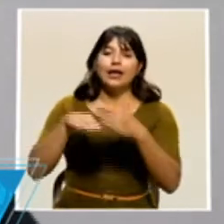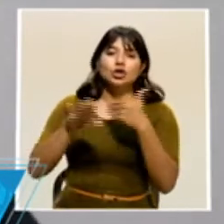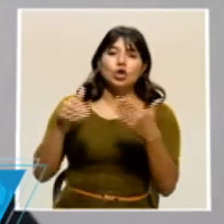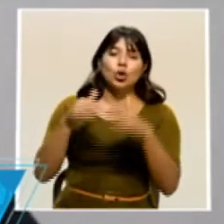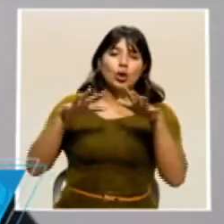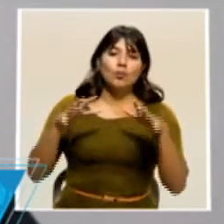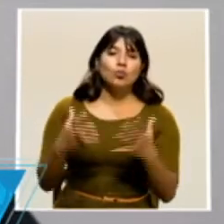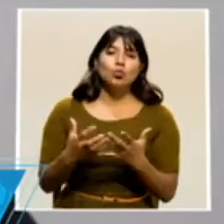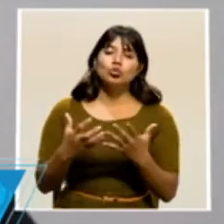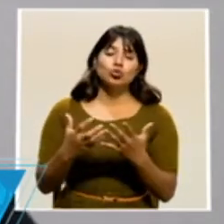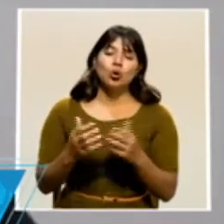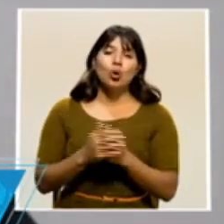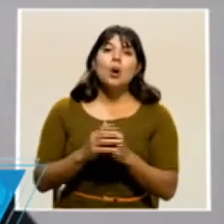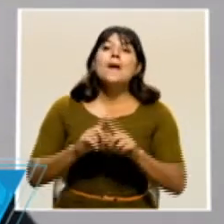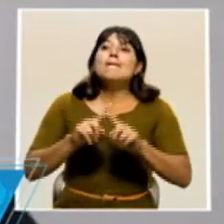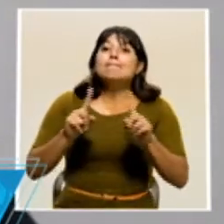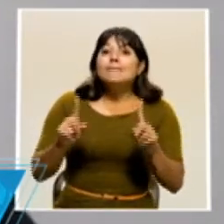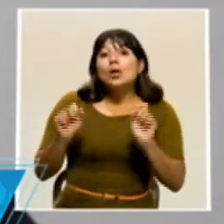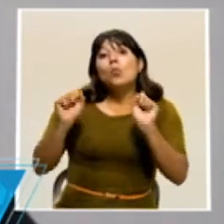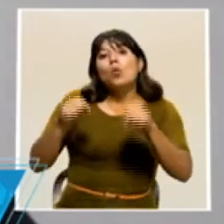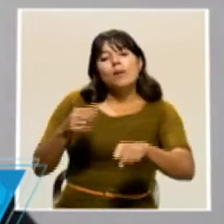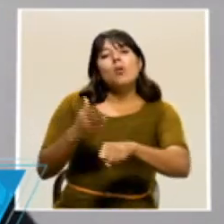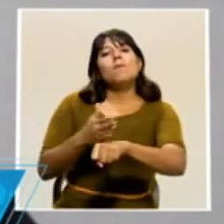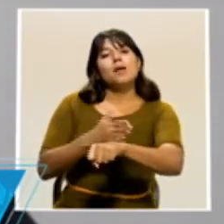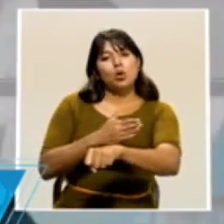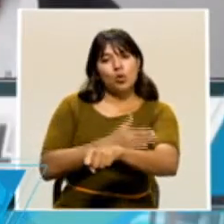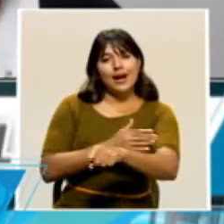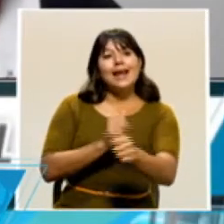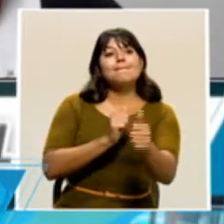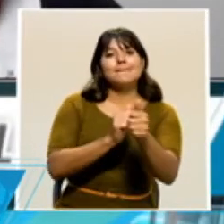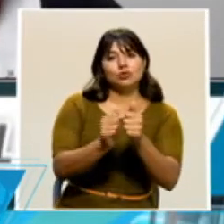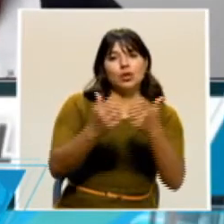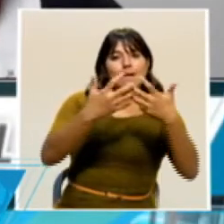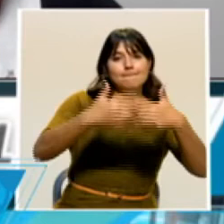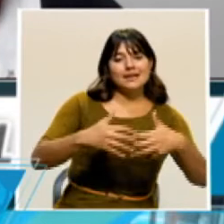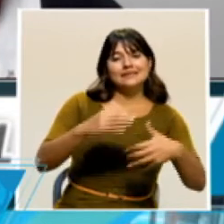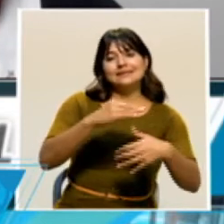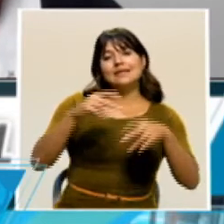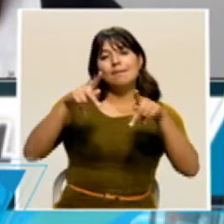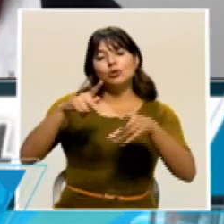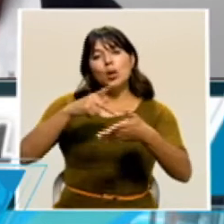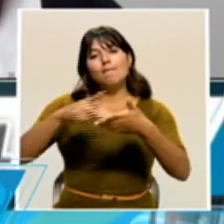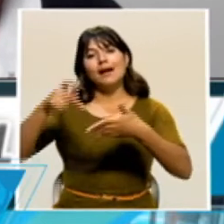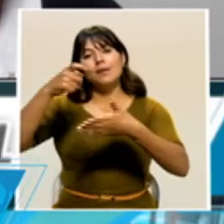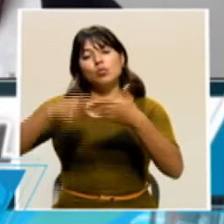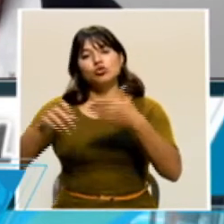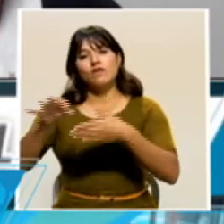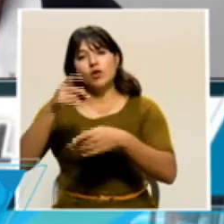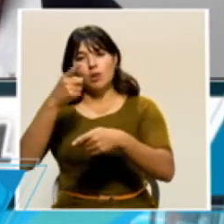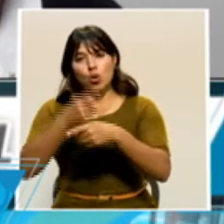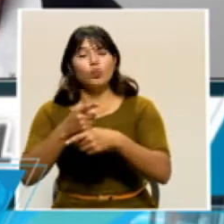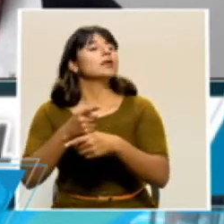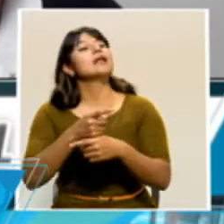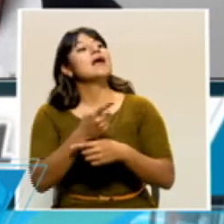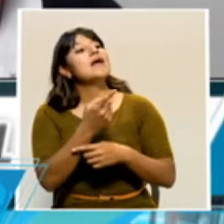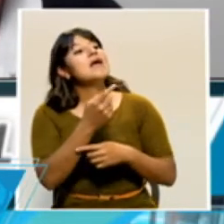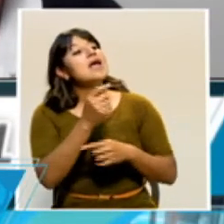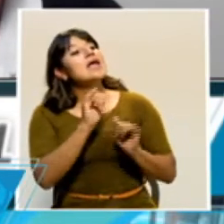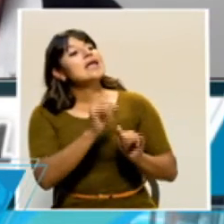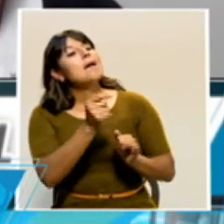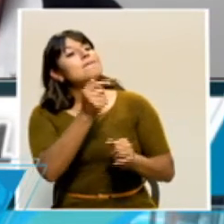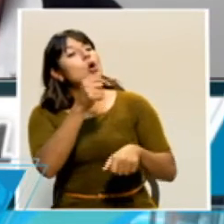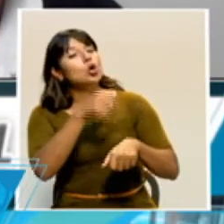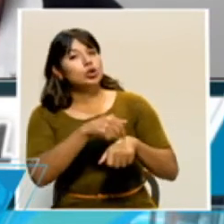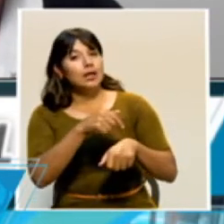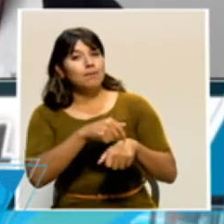abajo con mejores sistemas y con una mayor cultura tributaria. El otro problema en paralelo, ya nos queda poquito tiempo,